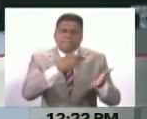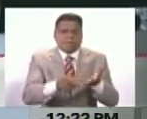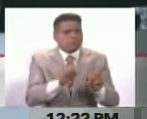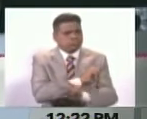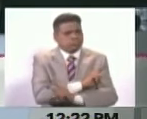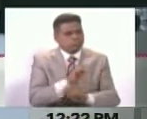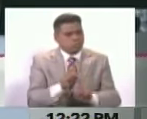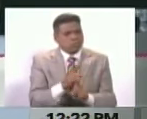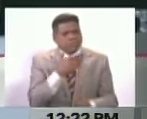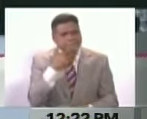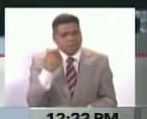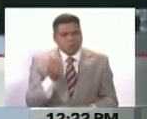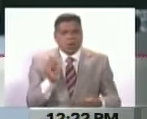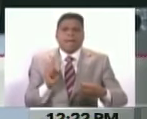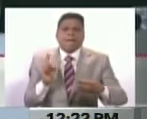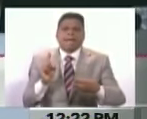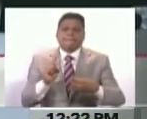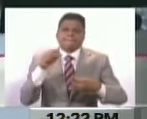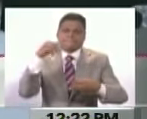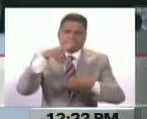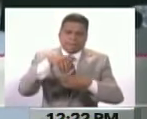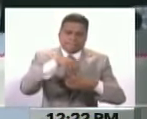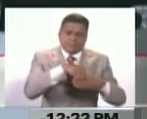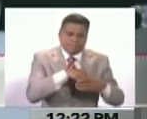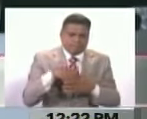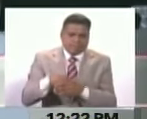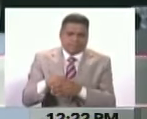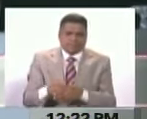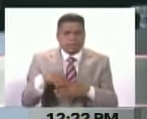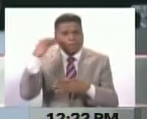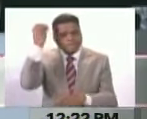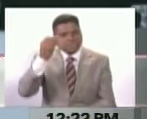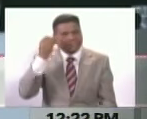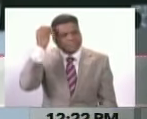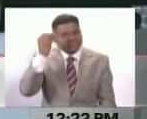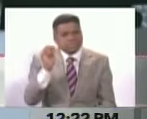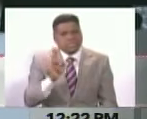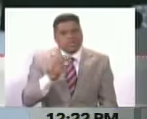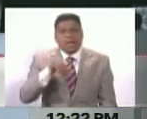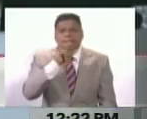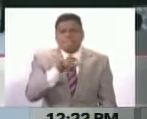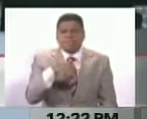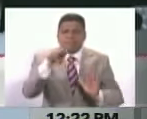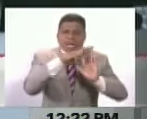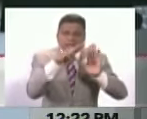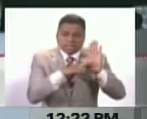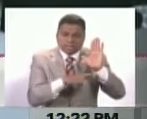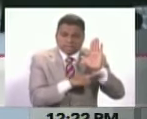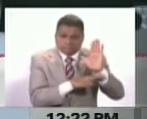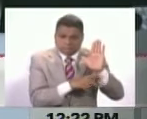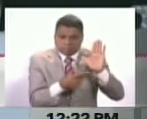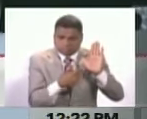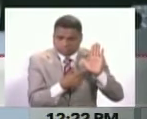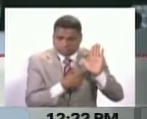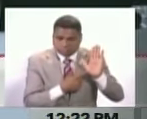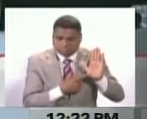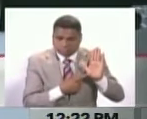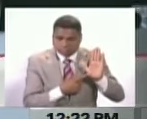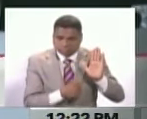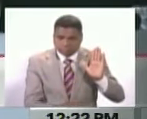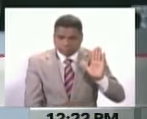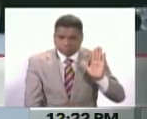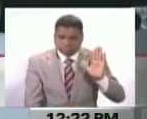legislativo que es la Asamblea General, debemos pensar si es que las mismas reglas del juego con la que